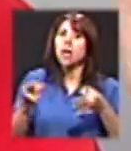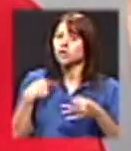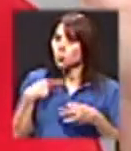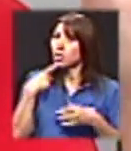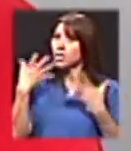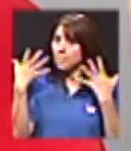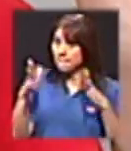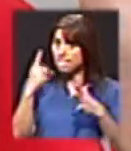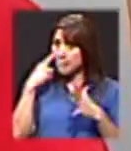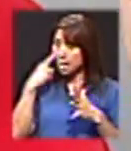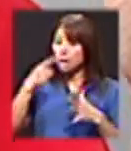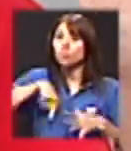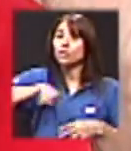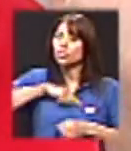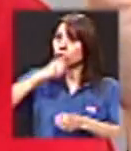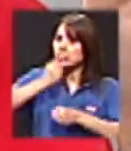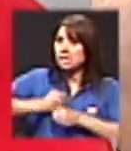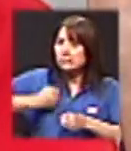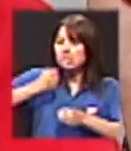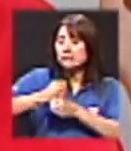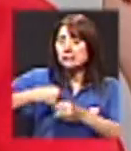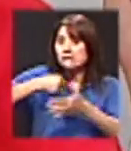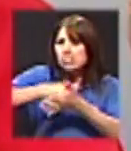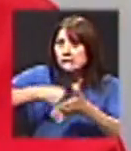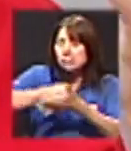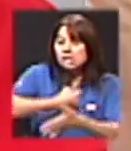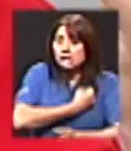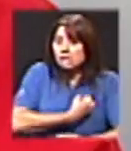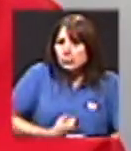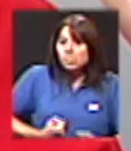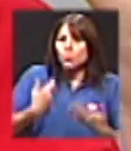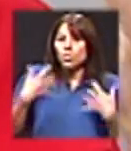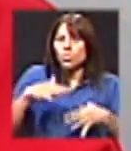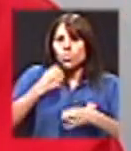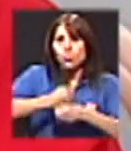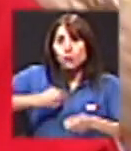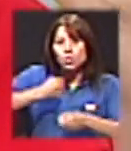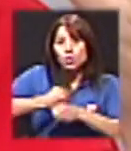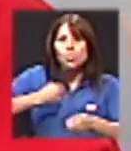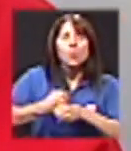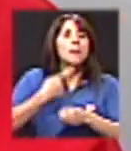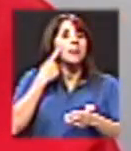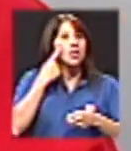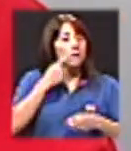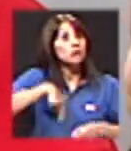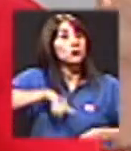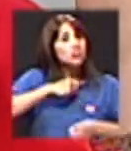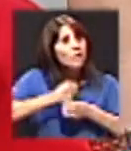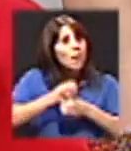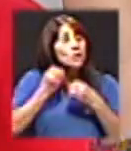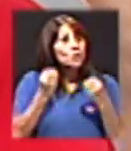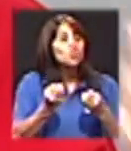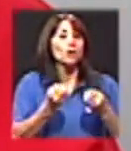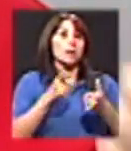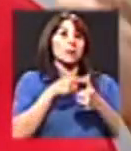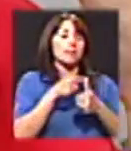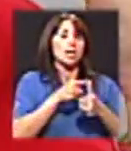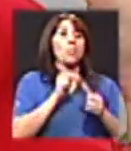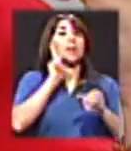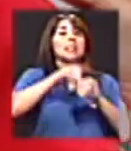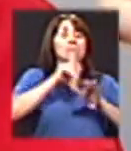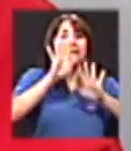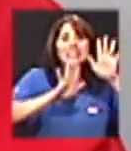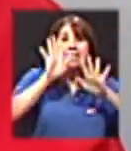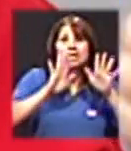El equipo del Ministerio de Justicia se mató tratando de sacar, mire, eran licitaciones, conseguir la plata, pelear con el ministro de Hacienda para que me diera la plata y girara a